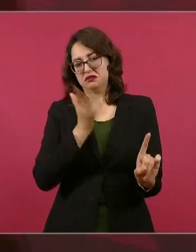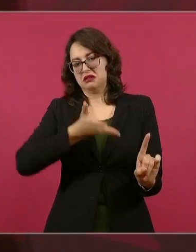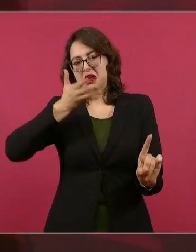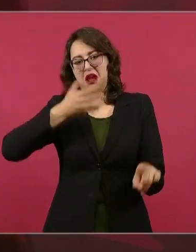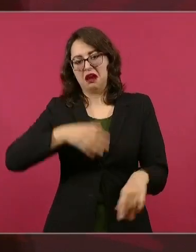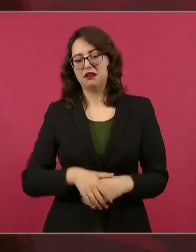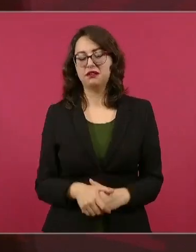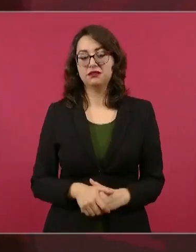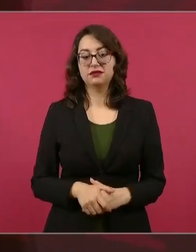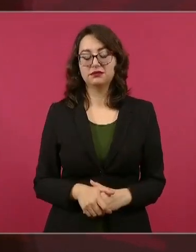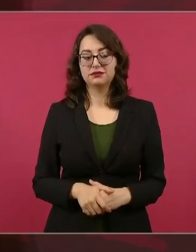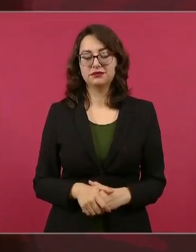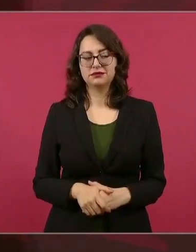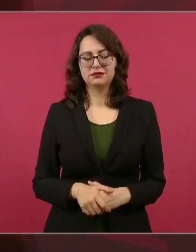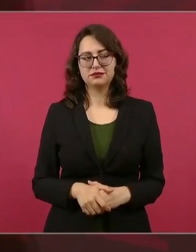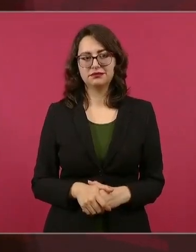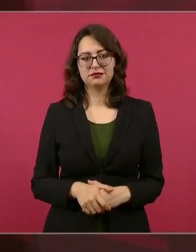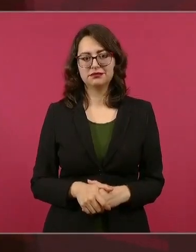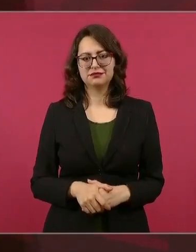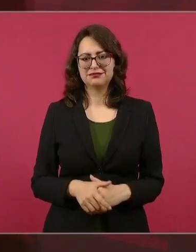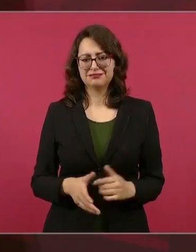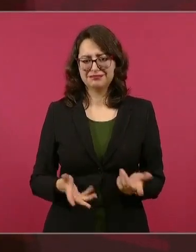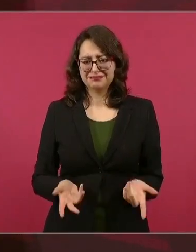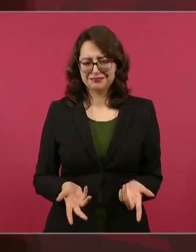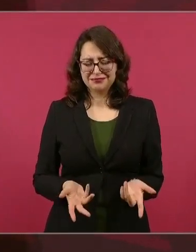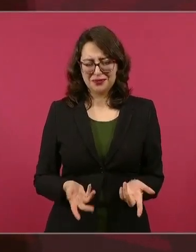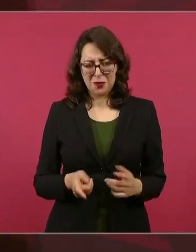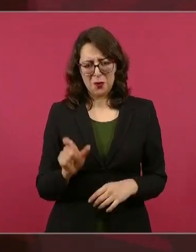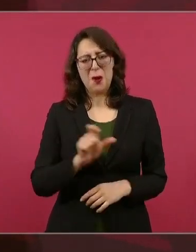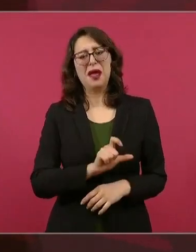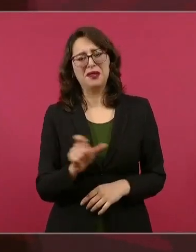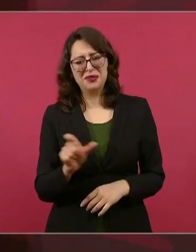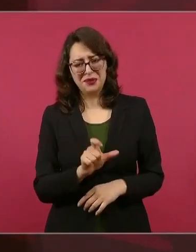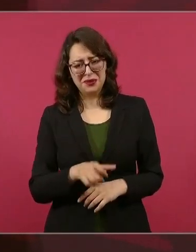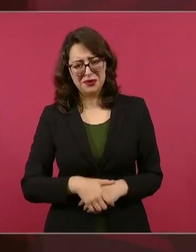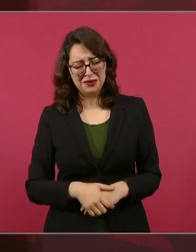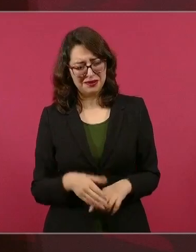Ella no ha sido dirigente, fue maestra